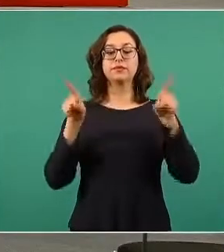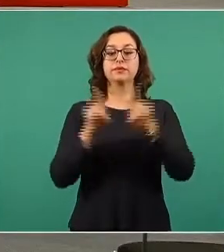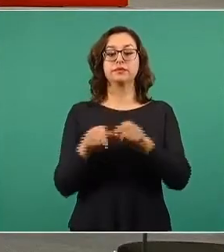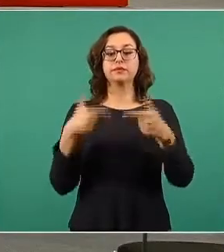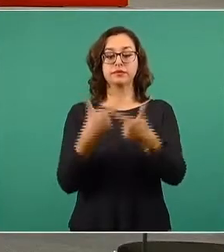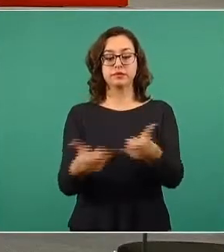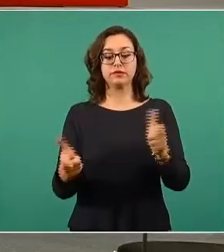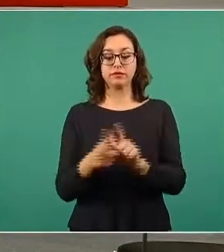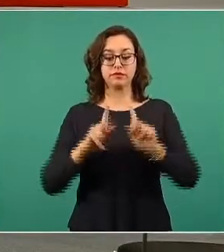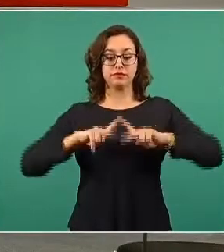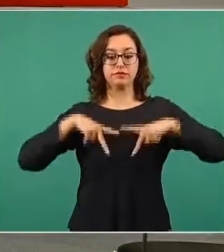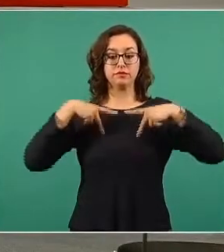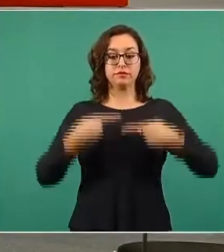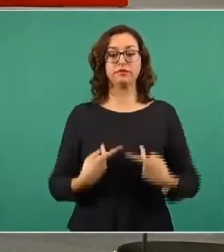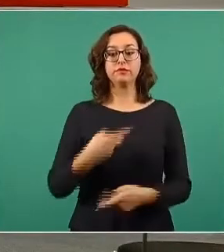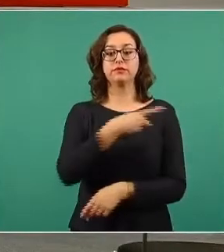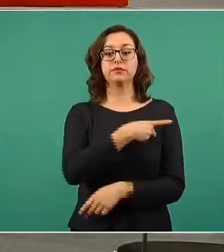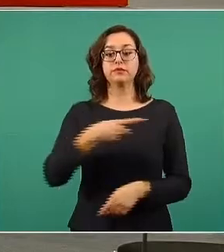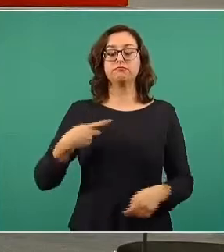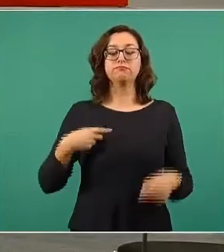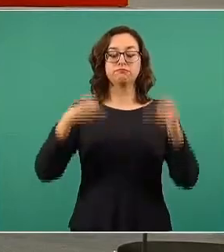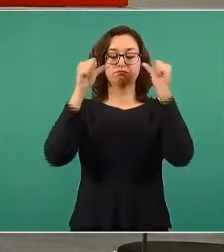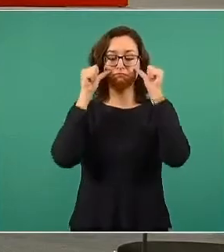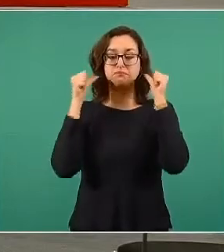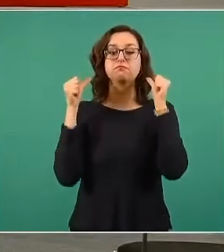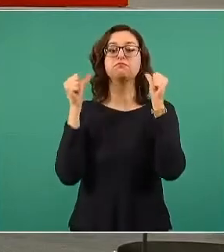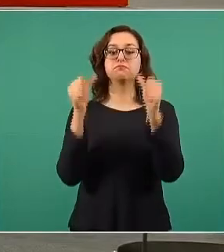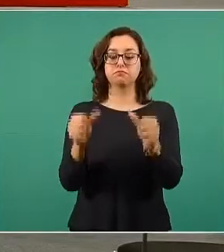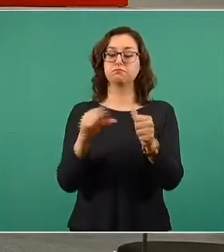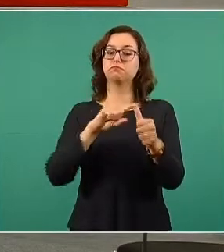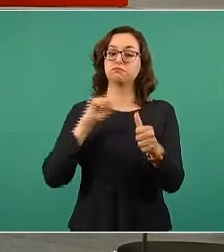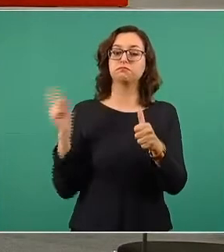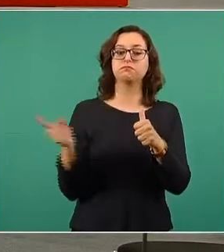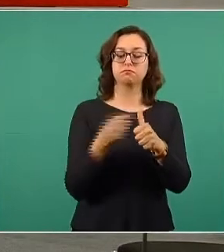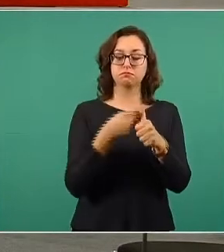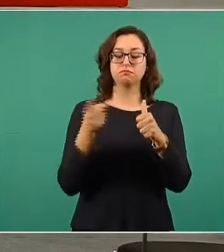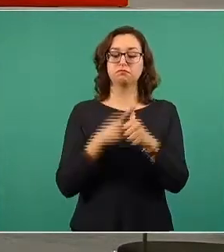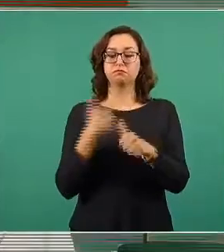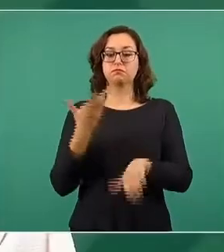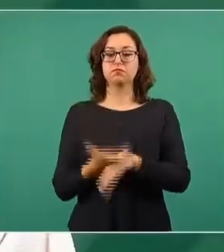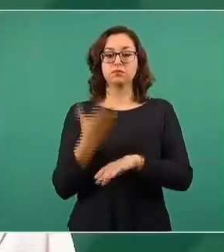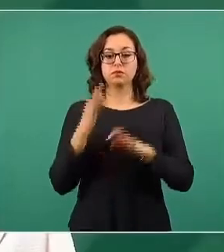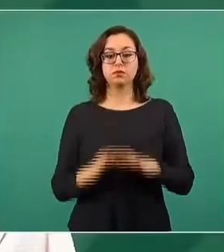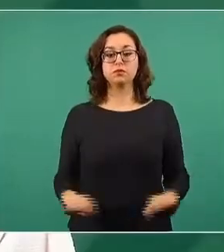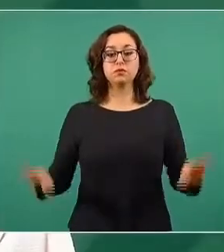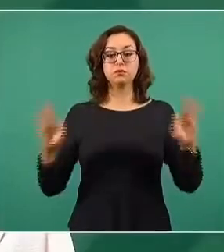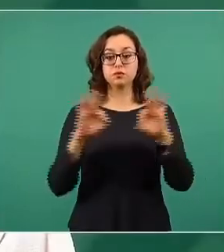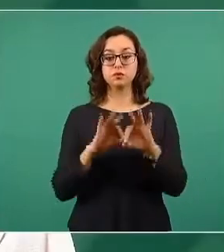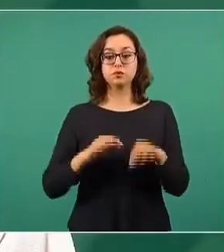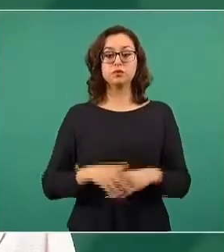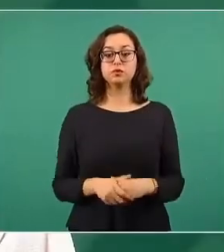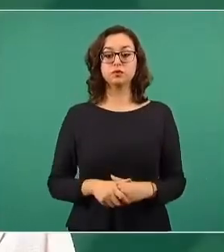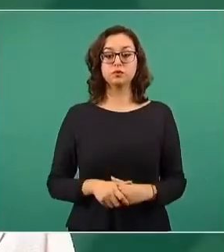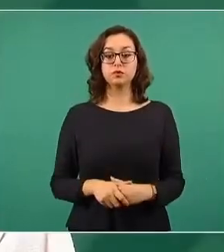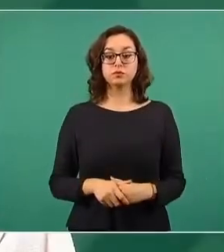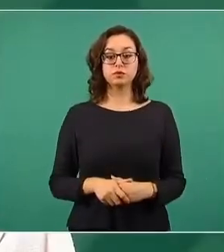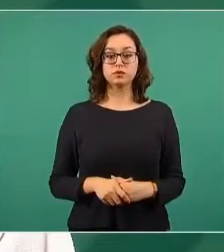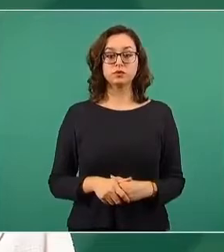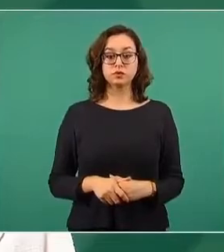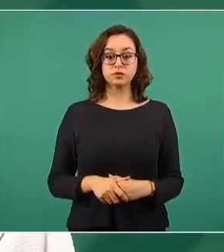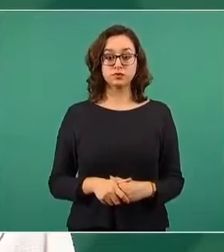de especial atención por distintas condiciones que son relevantes. Como se contempla en el